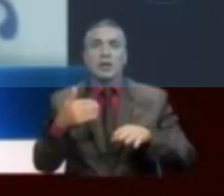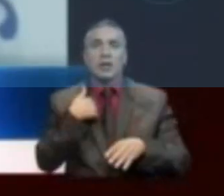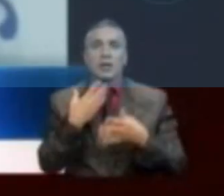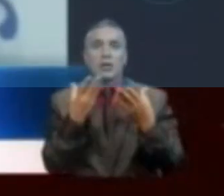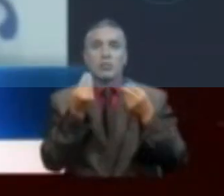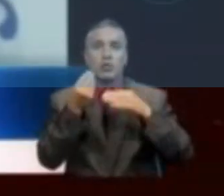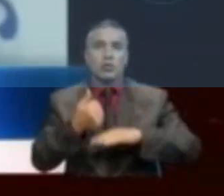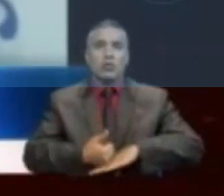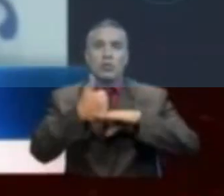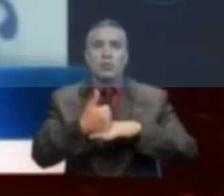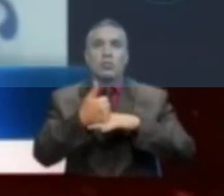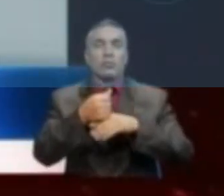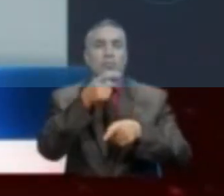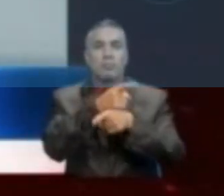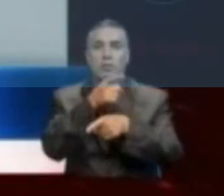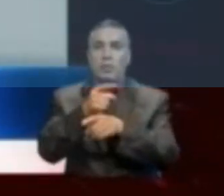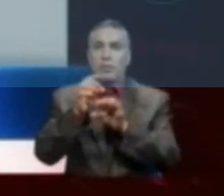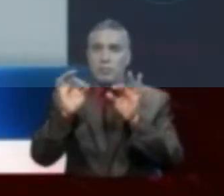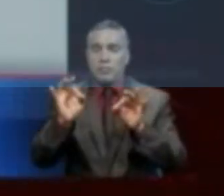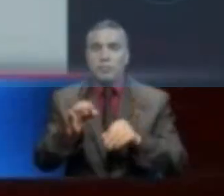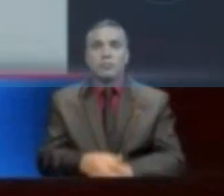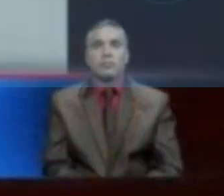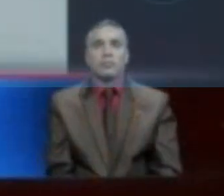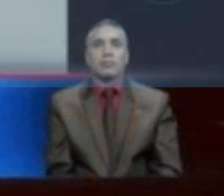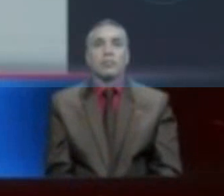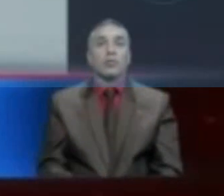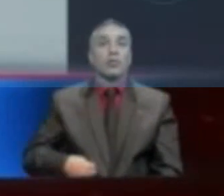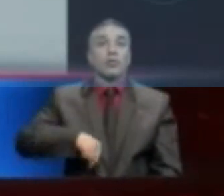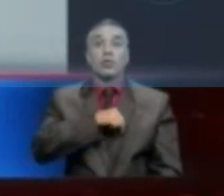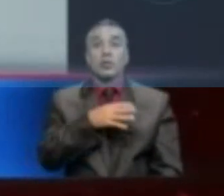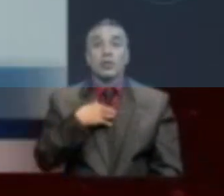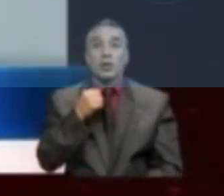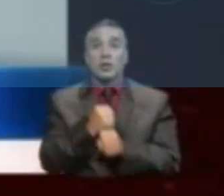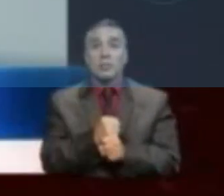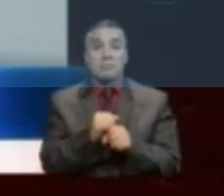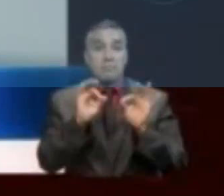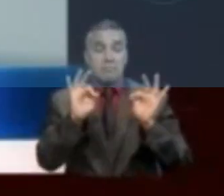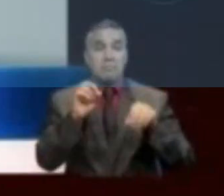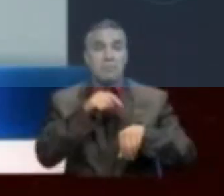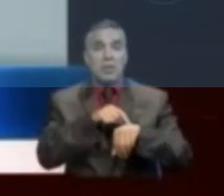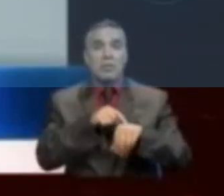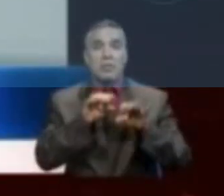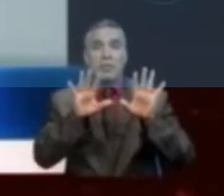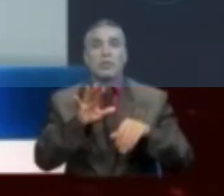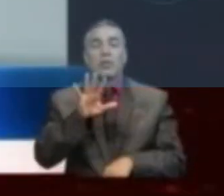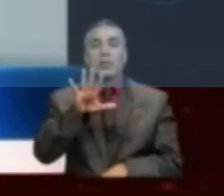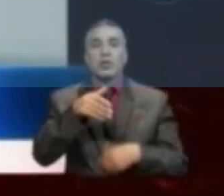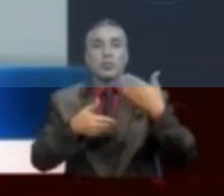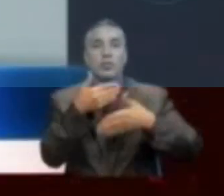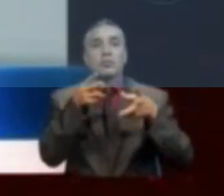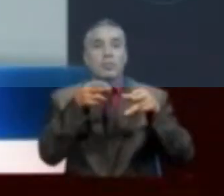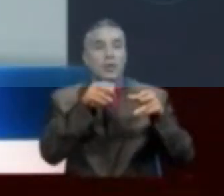varias autoridades designadas en paralelo. Nosotros estamos a la par, paralelamente, llevando a cabo 5